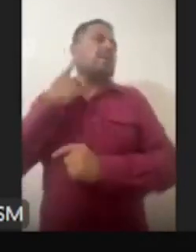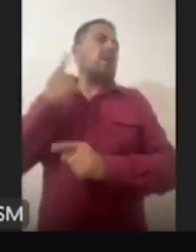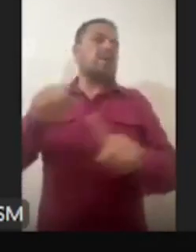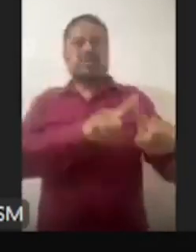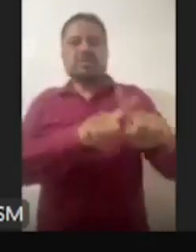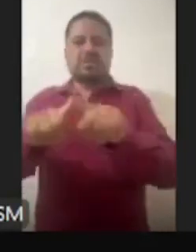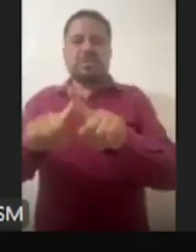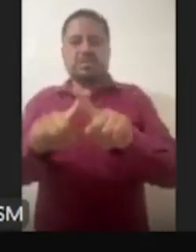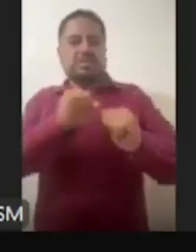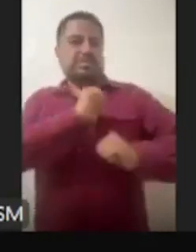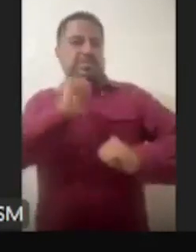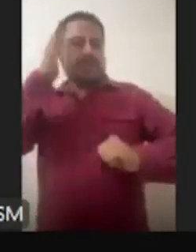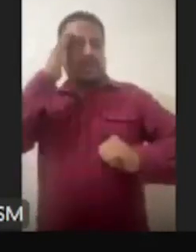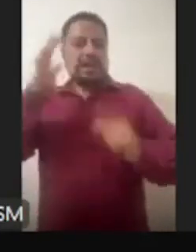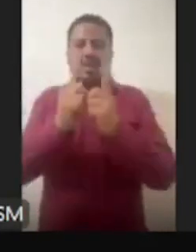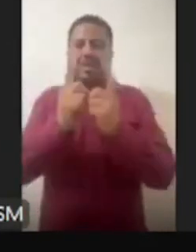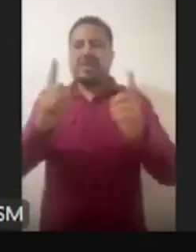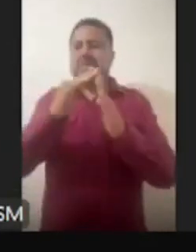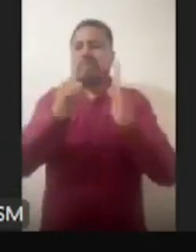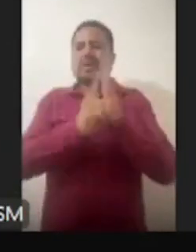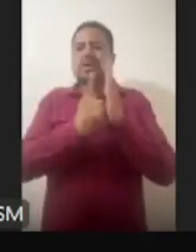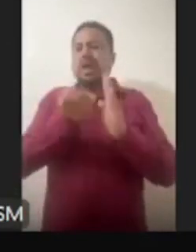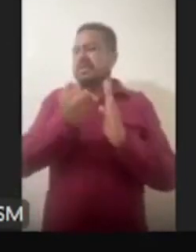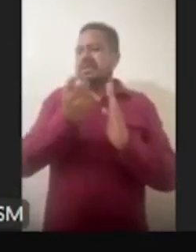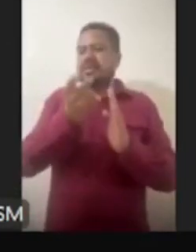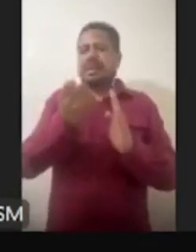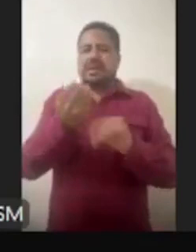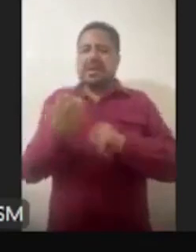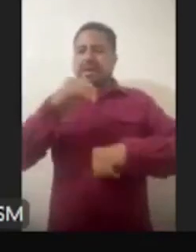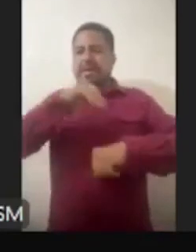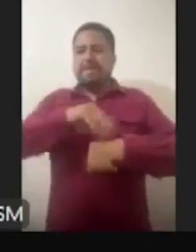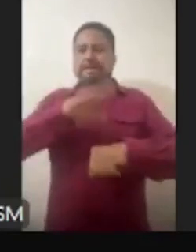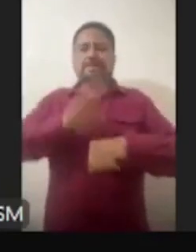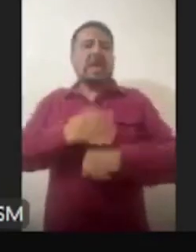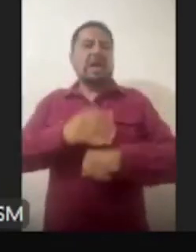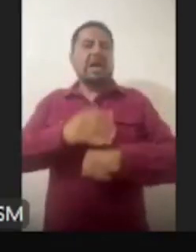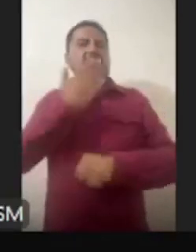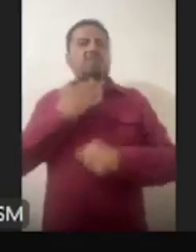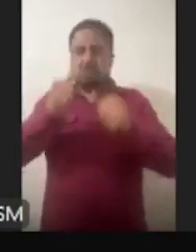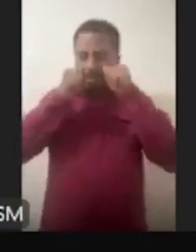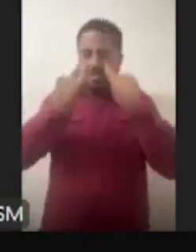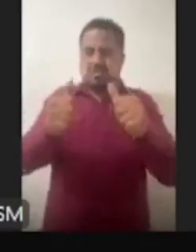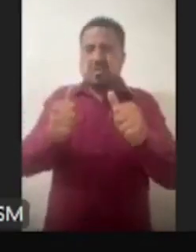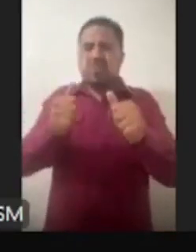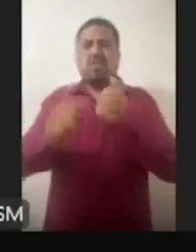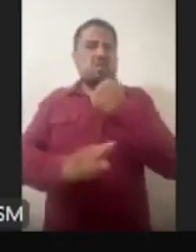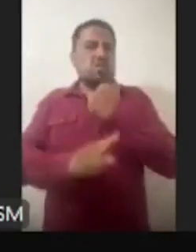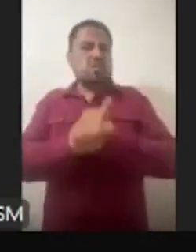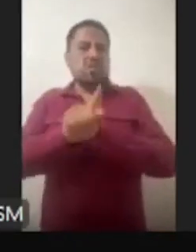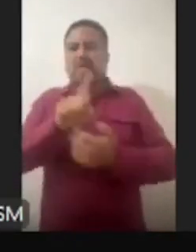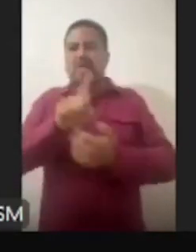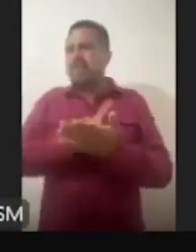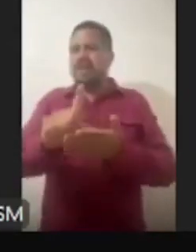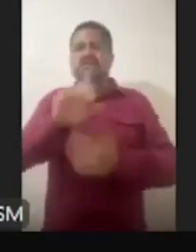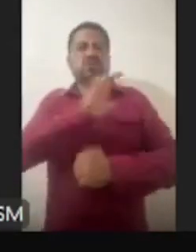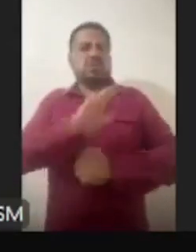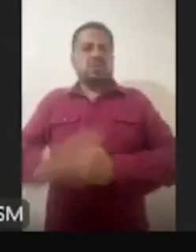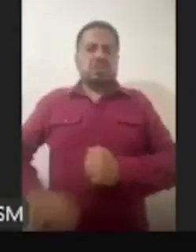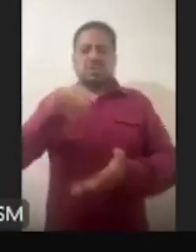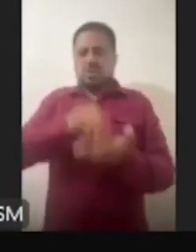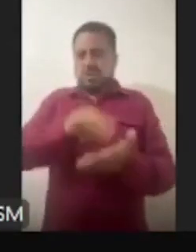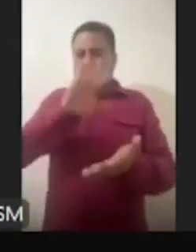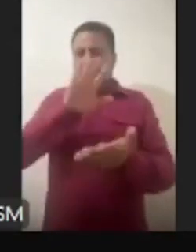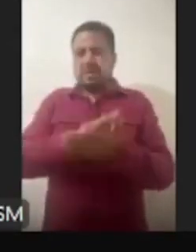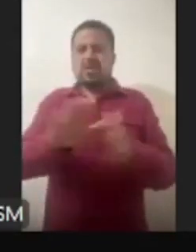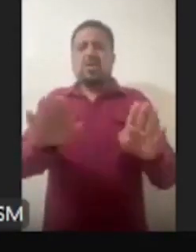desarrollar el método previsto para tal efecto y que generaría, sin justificación, una afectación a los derechos de los candidatos ya registrados. Con base en lo anterior y